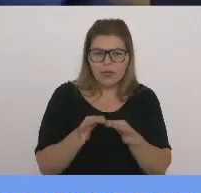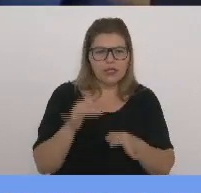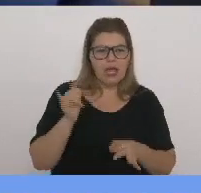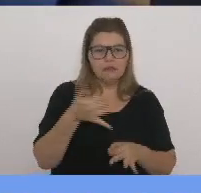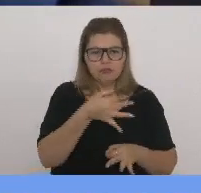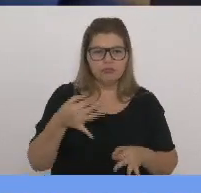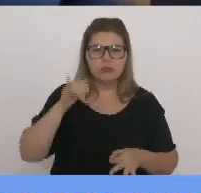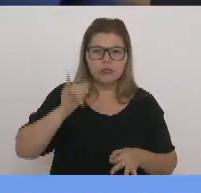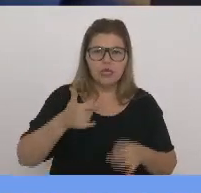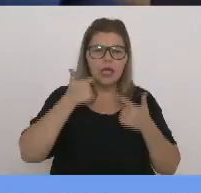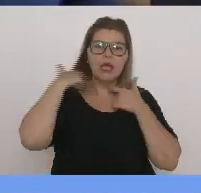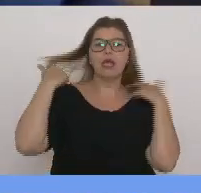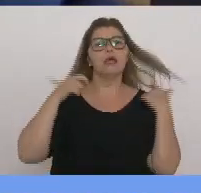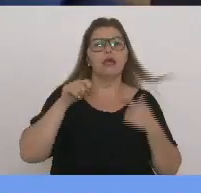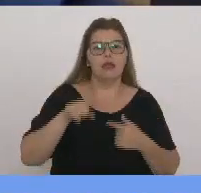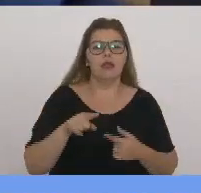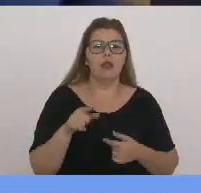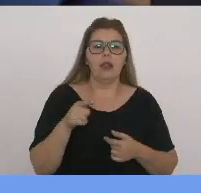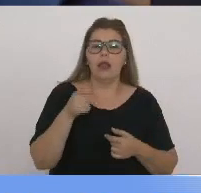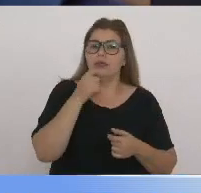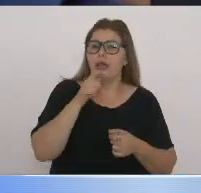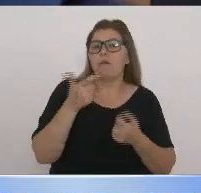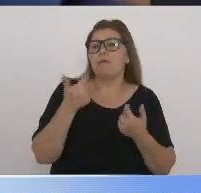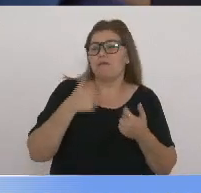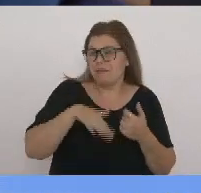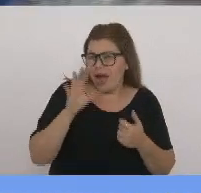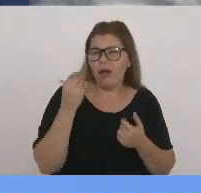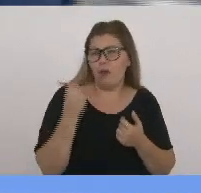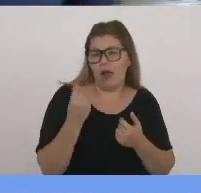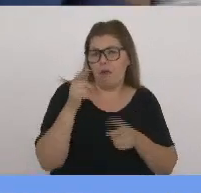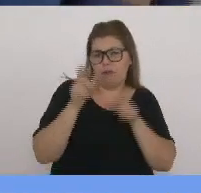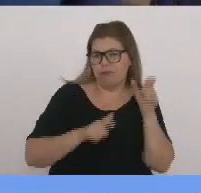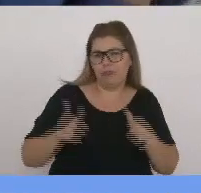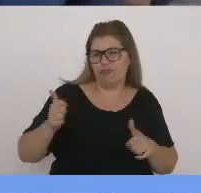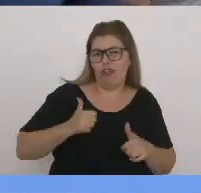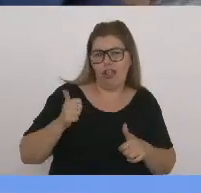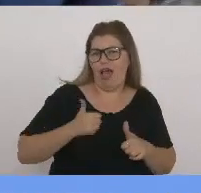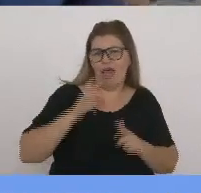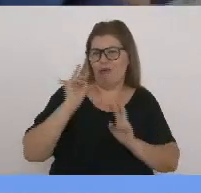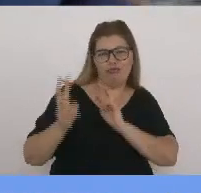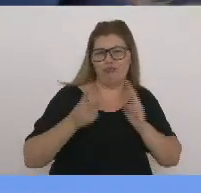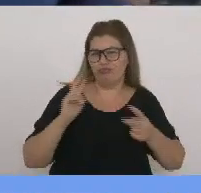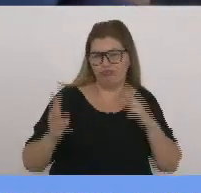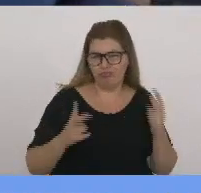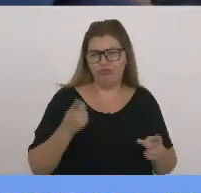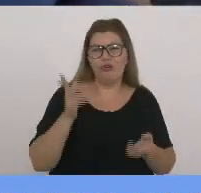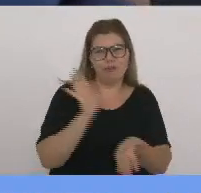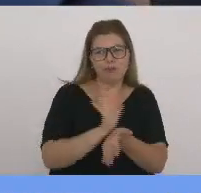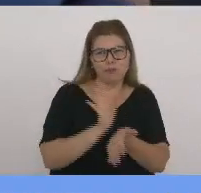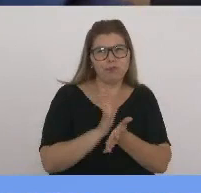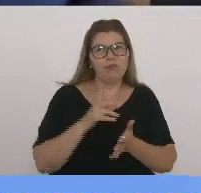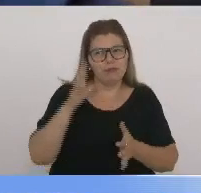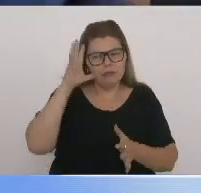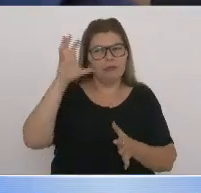correspondiente, máxime cuando la sangre derramada de cientos de muchachos vibra hoy en nuestras propias venas reclamándonos que no nos